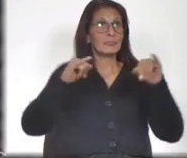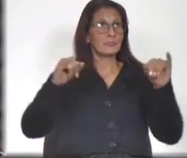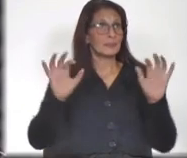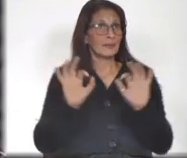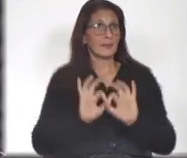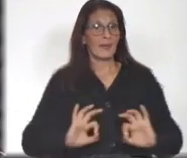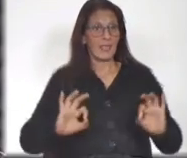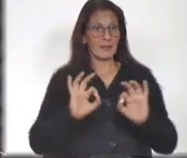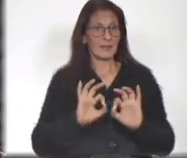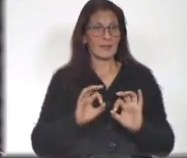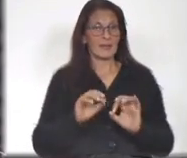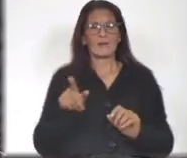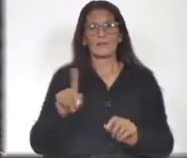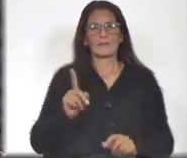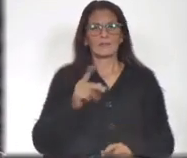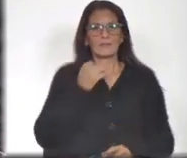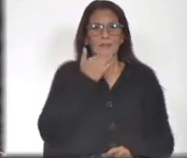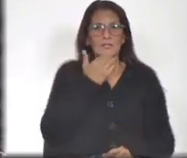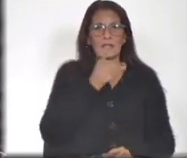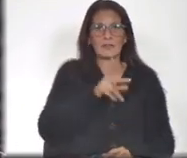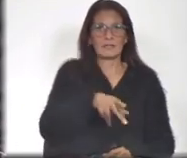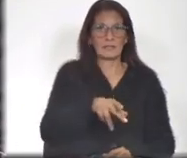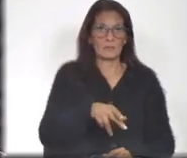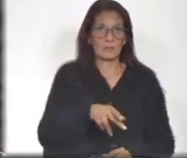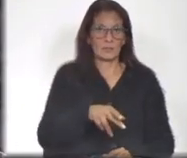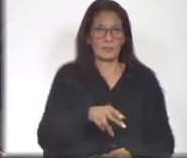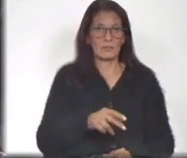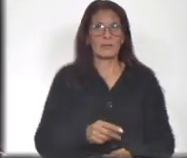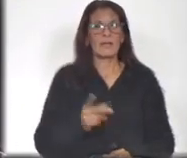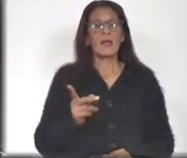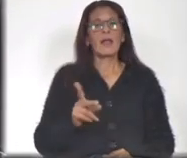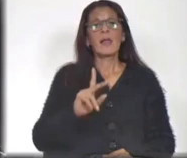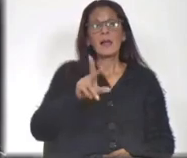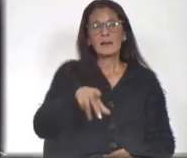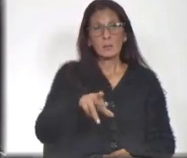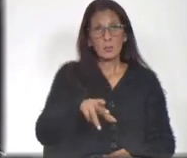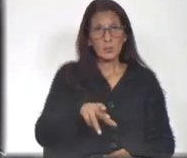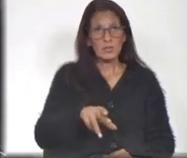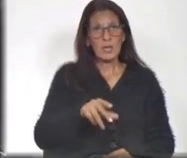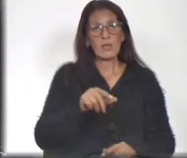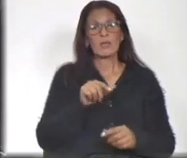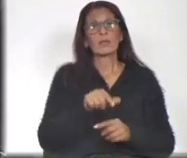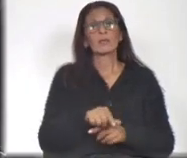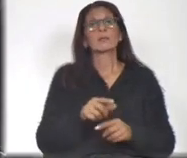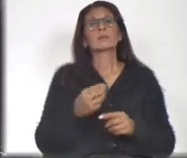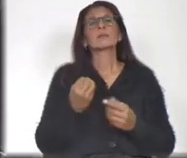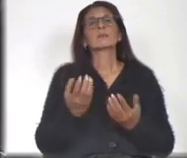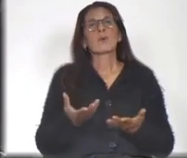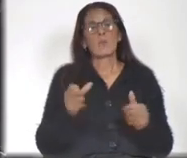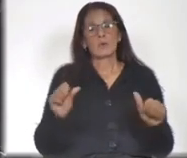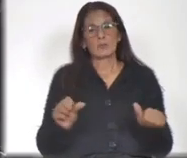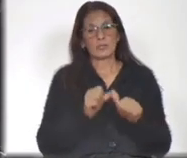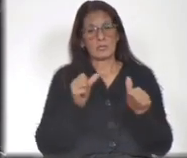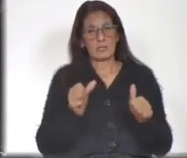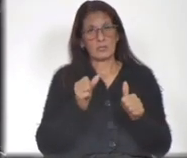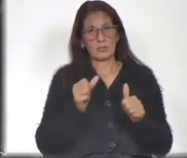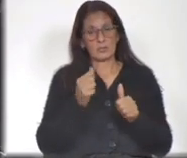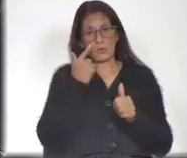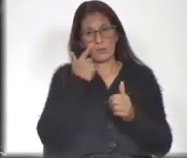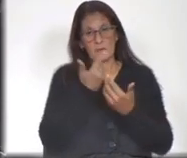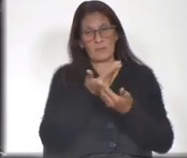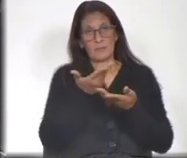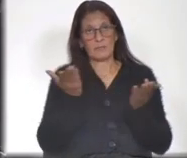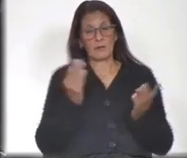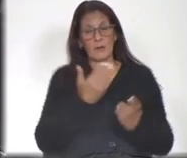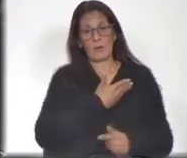dado esa renuncia. Y la renuncia se da, como se hizo conocer por parte